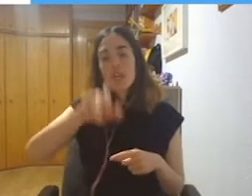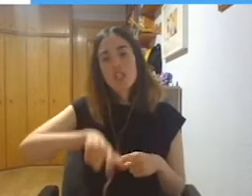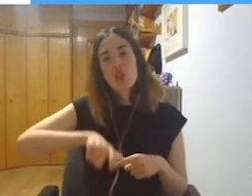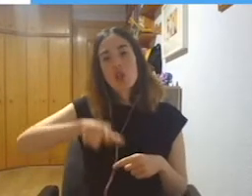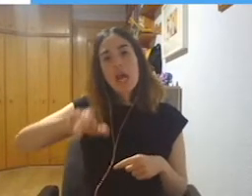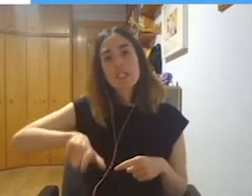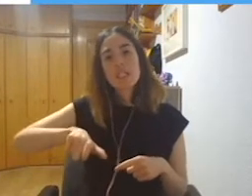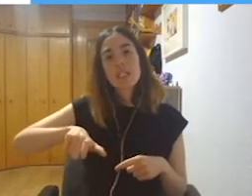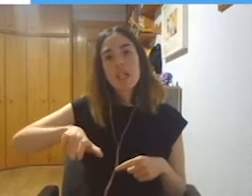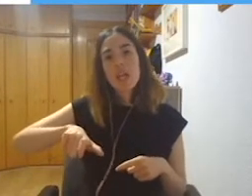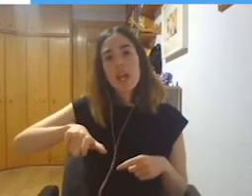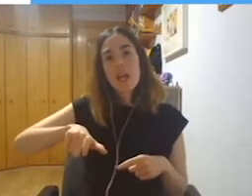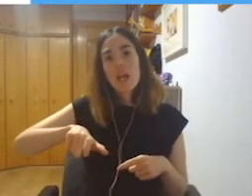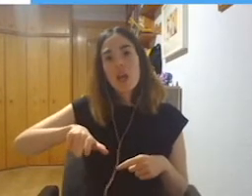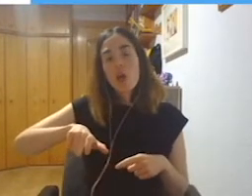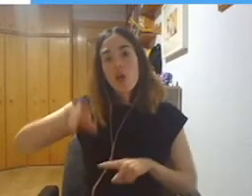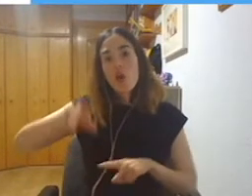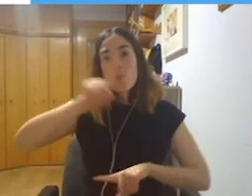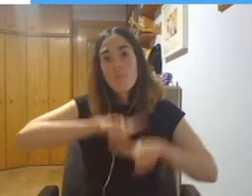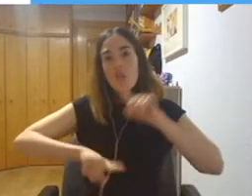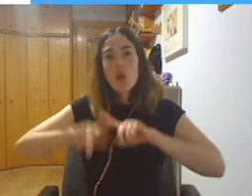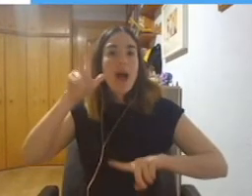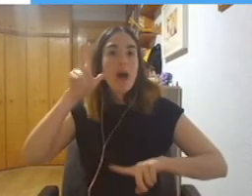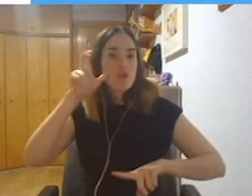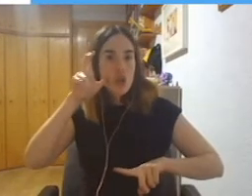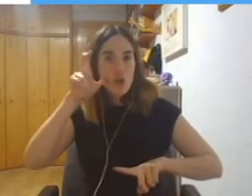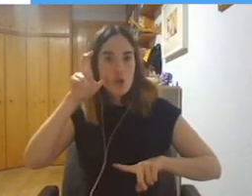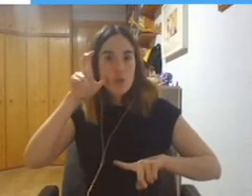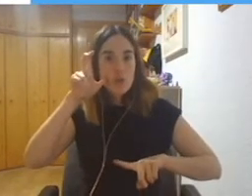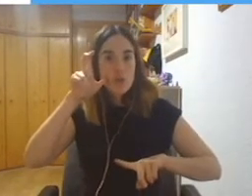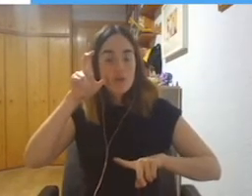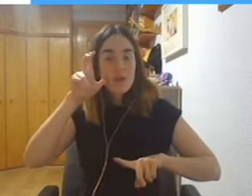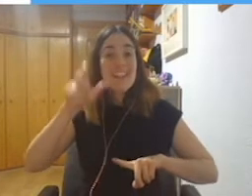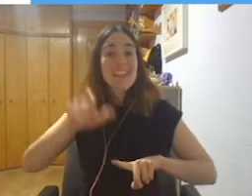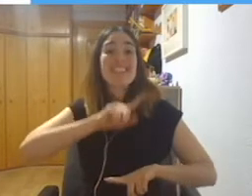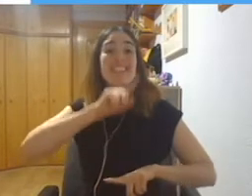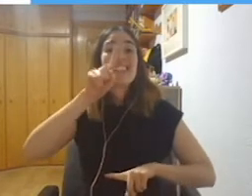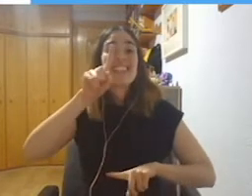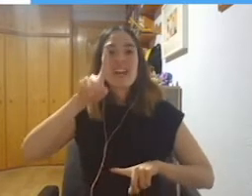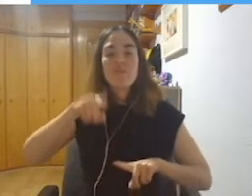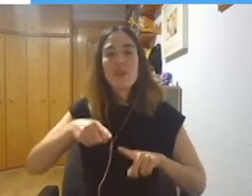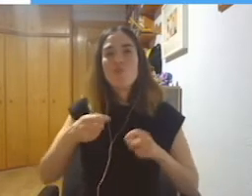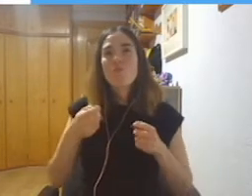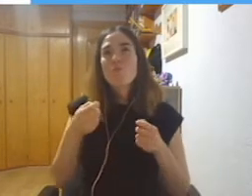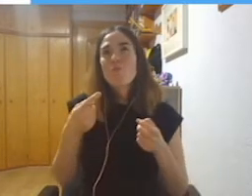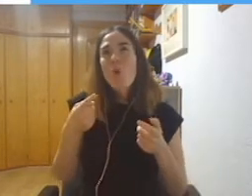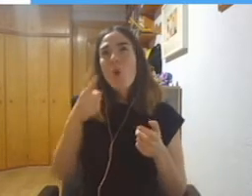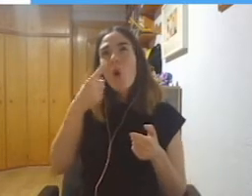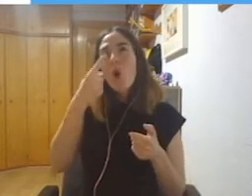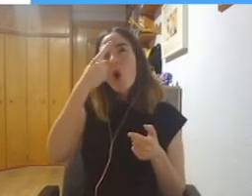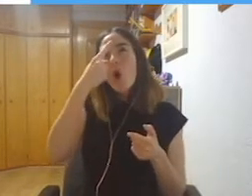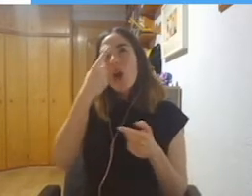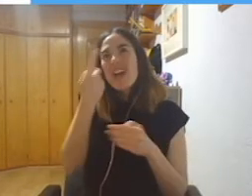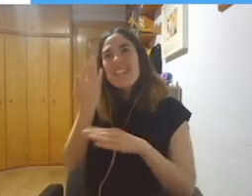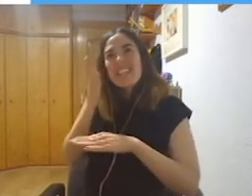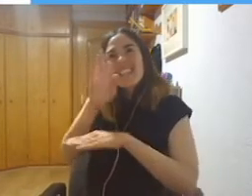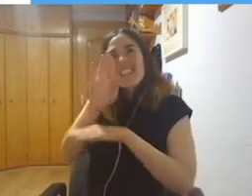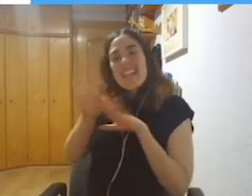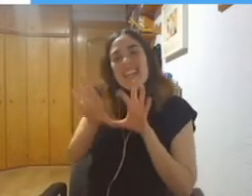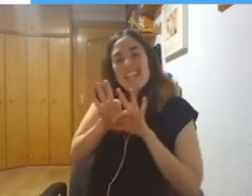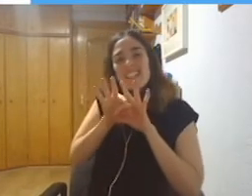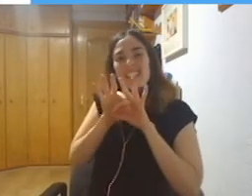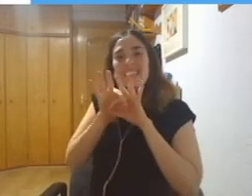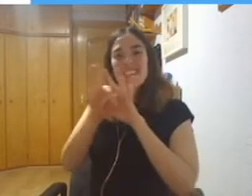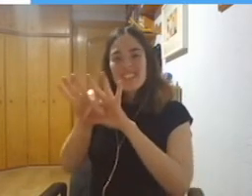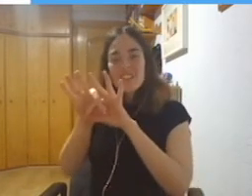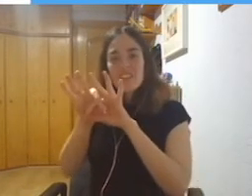que tienen dificultades de audición, sino que también es un poco la representación, es el nexo de